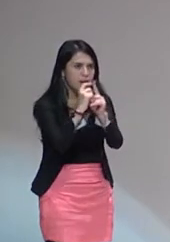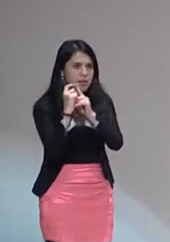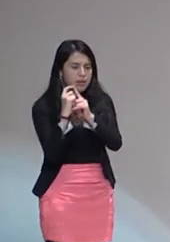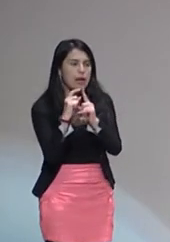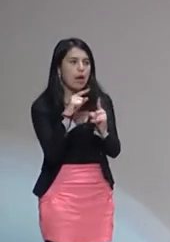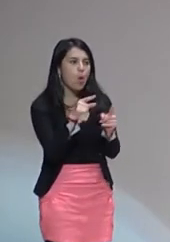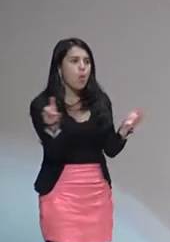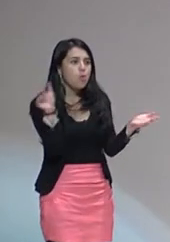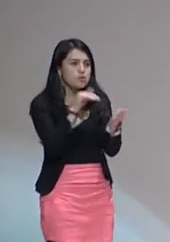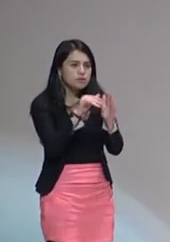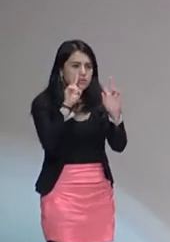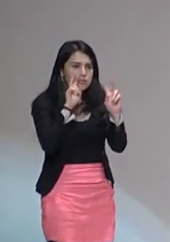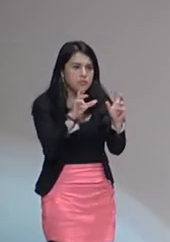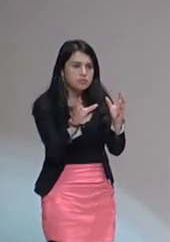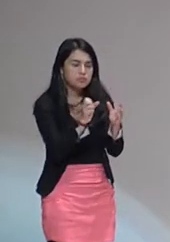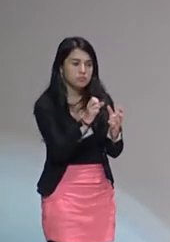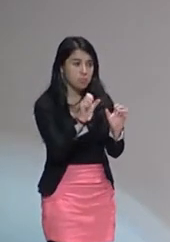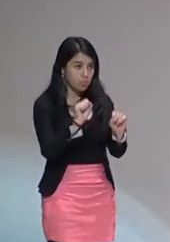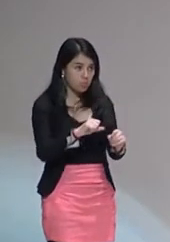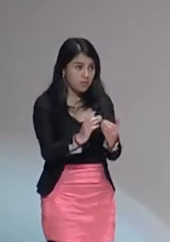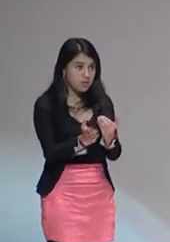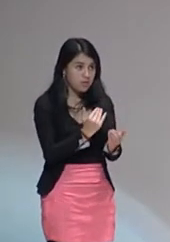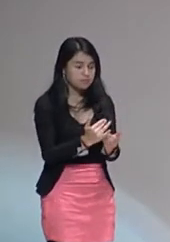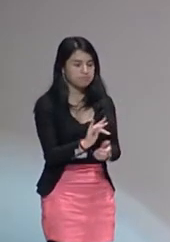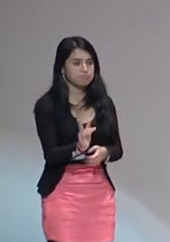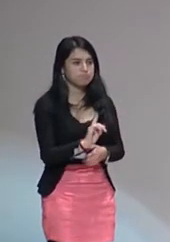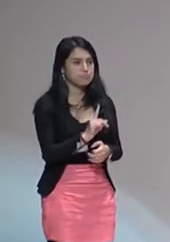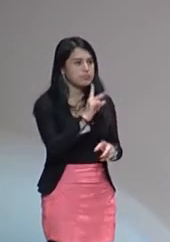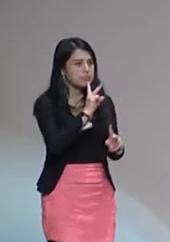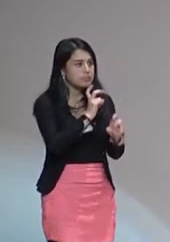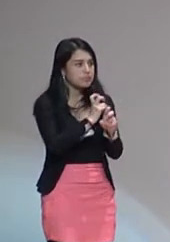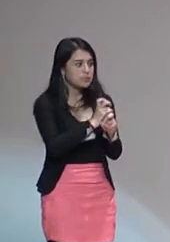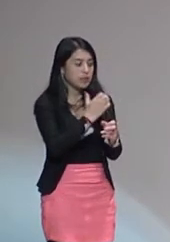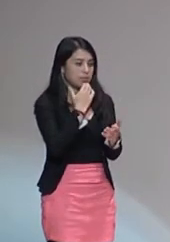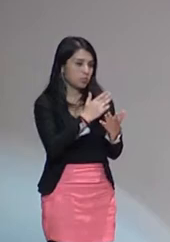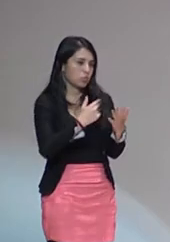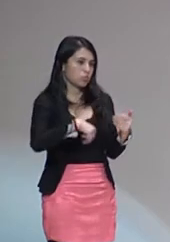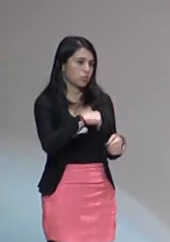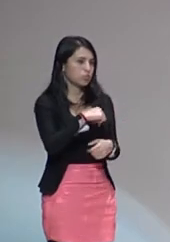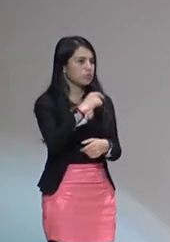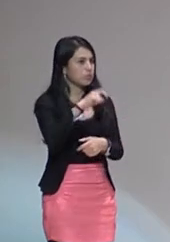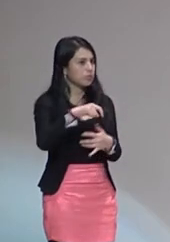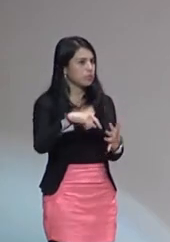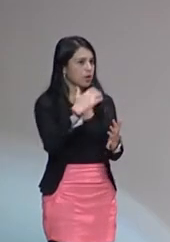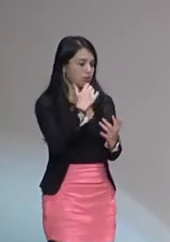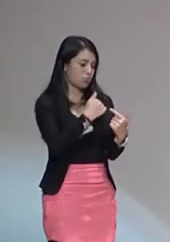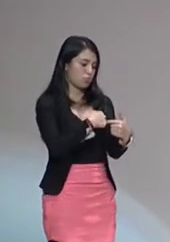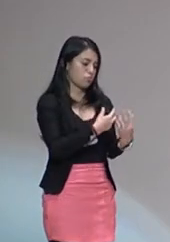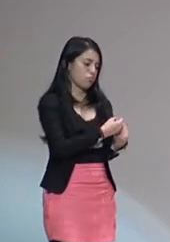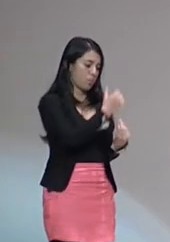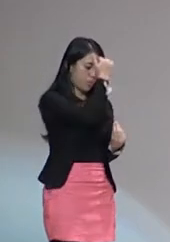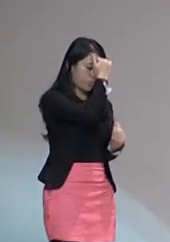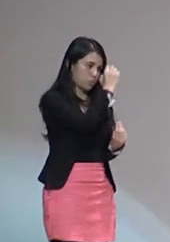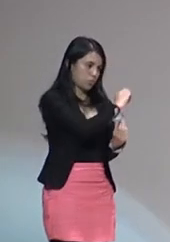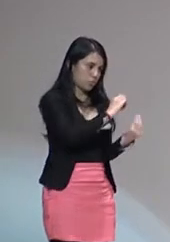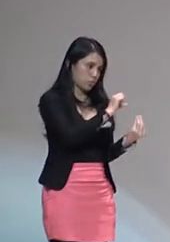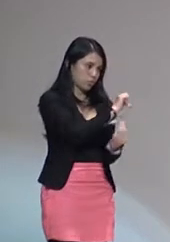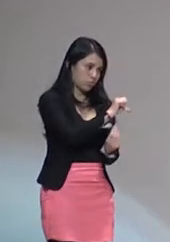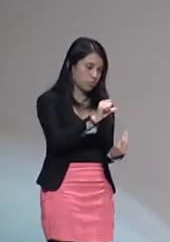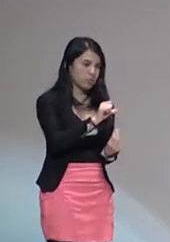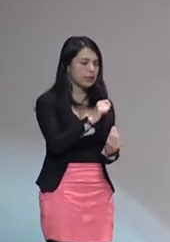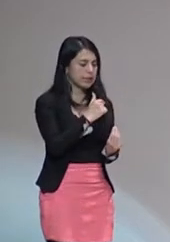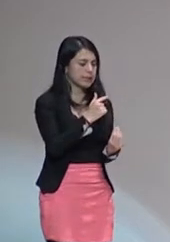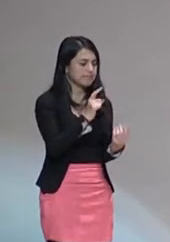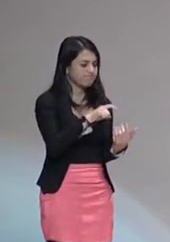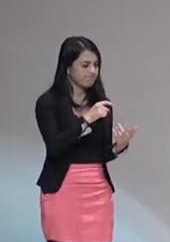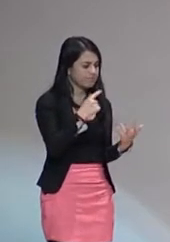eso es muy difícil. Es decir, necesitamos como profesoras, como profesores, dedicar